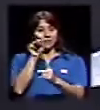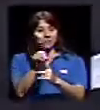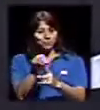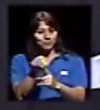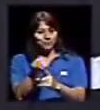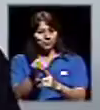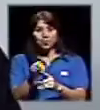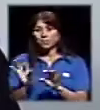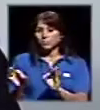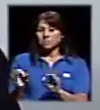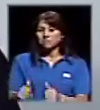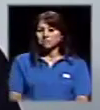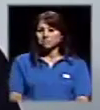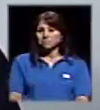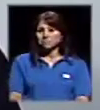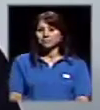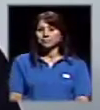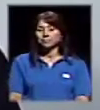nos corta.